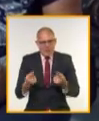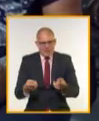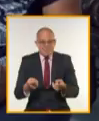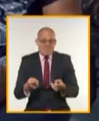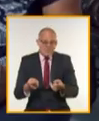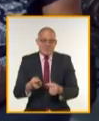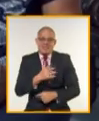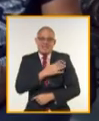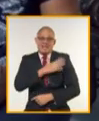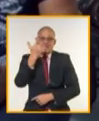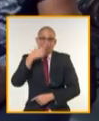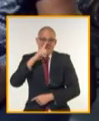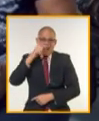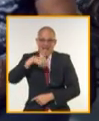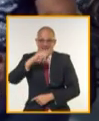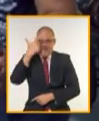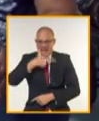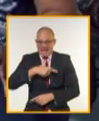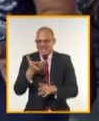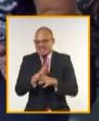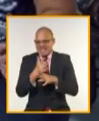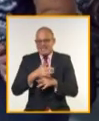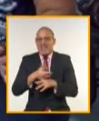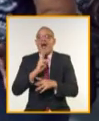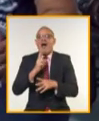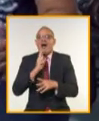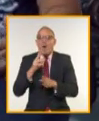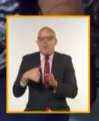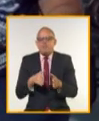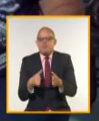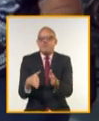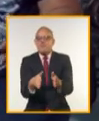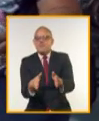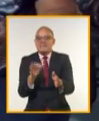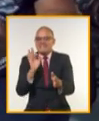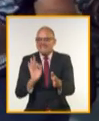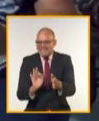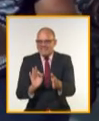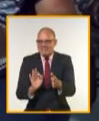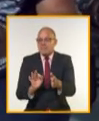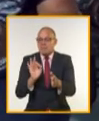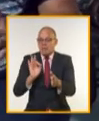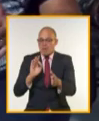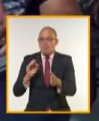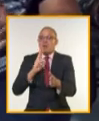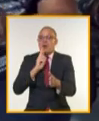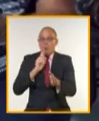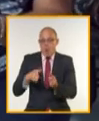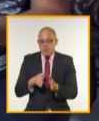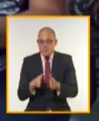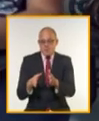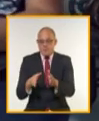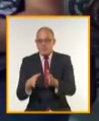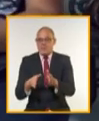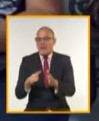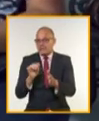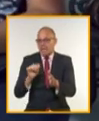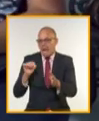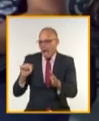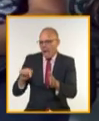Real. Y cuentan que a las orillas de la Zanja Real también se hacían